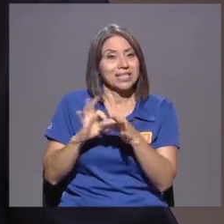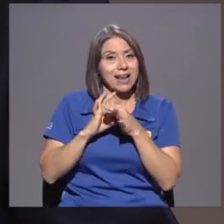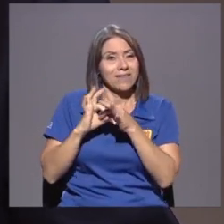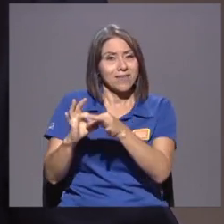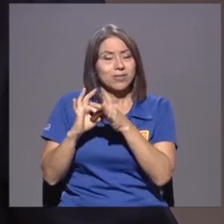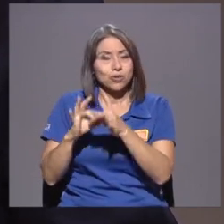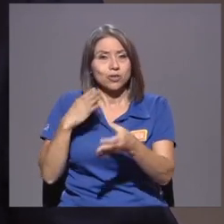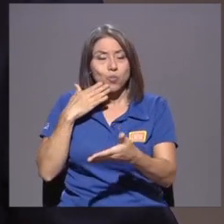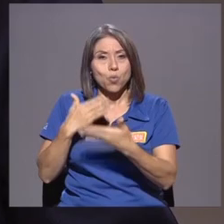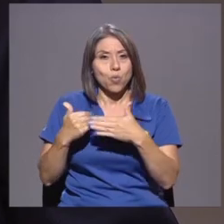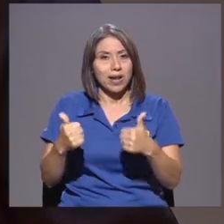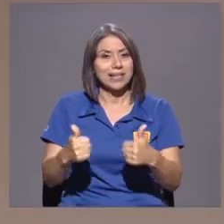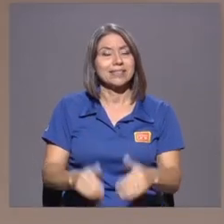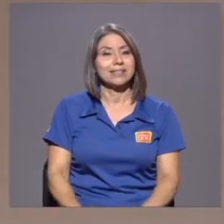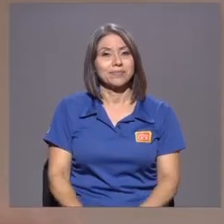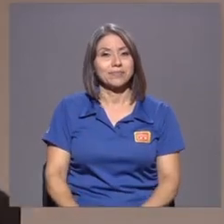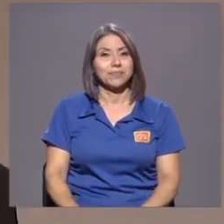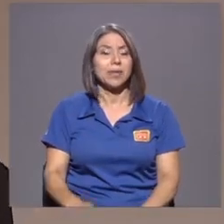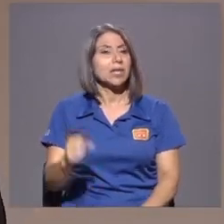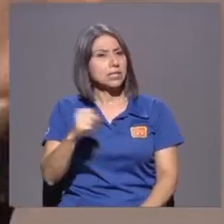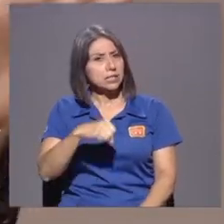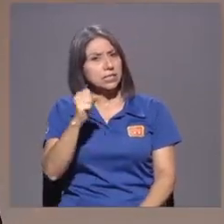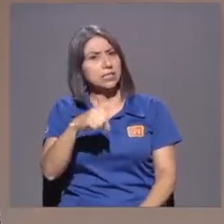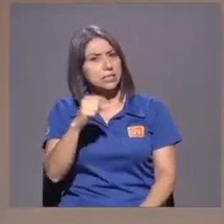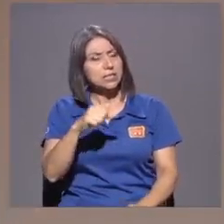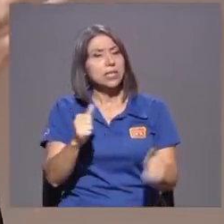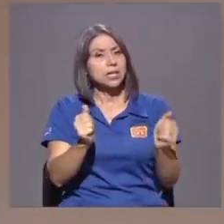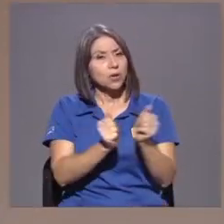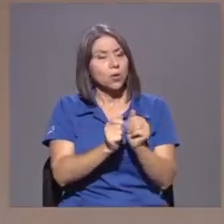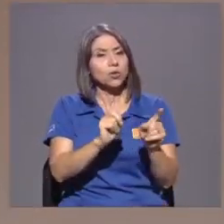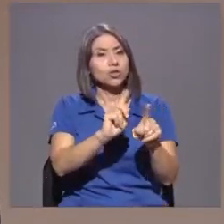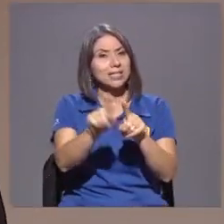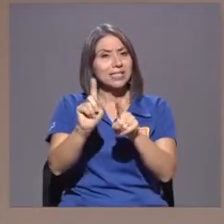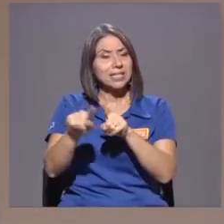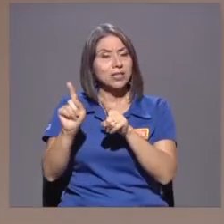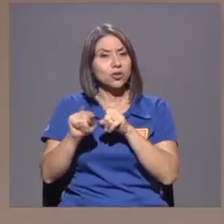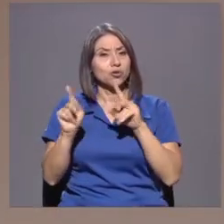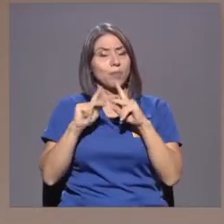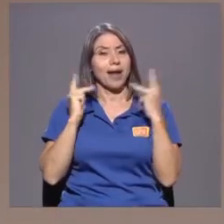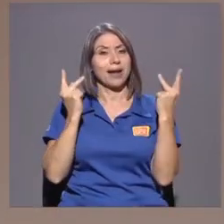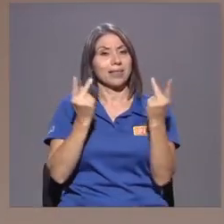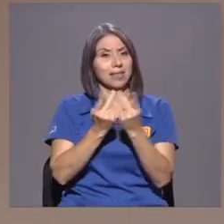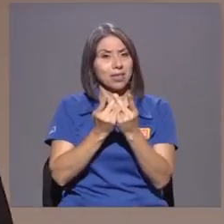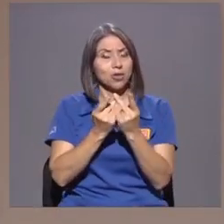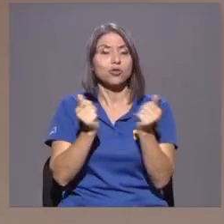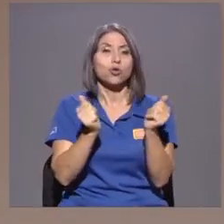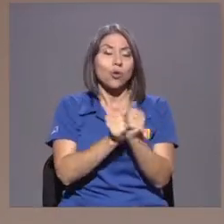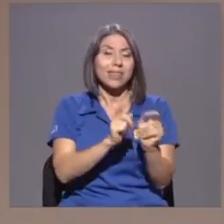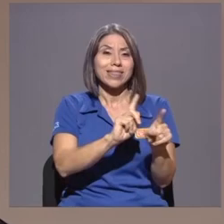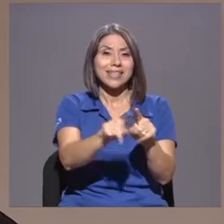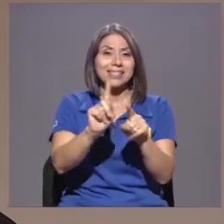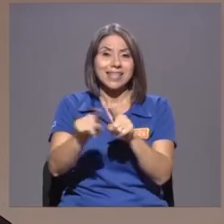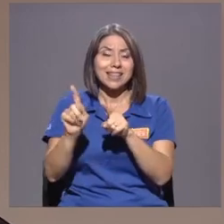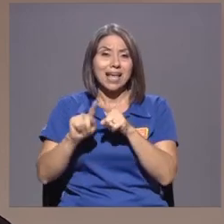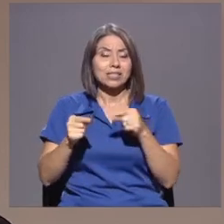muy buenas sí ahí y con los distintos partidos con las distintas oposiciones